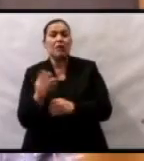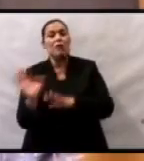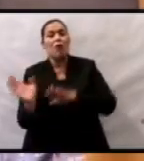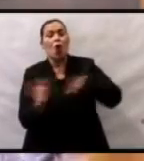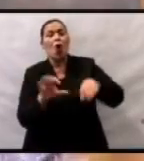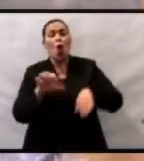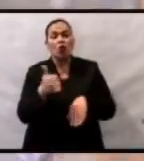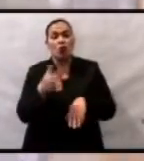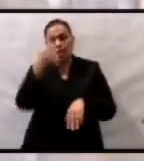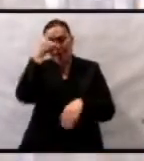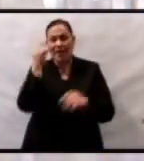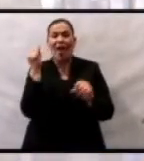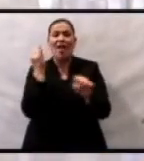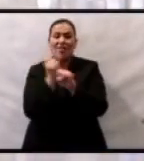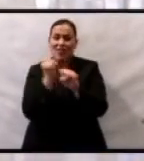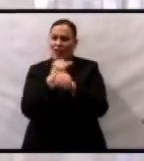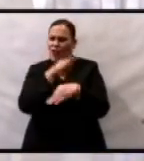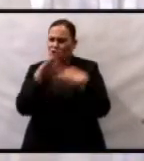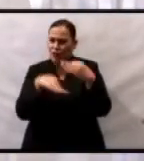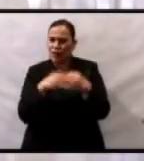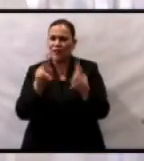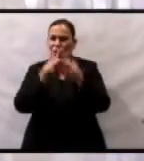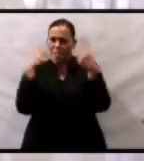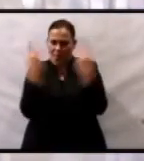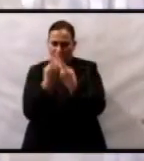plazas y escuelas, por mencionar algunas.